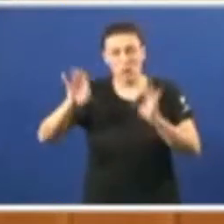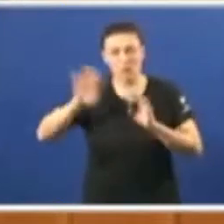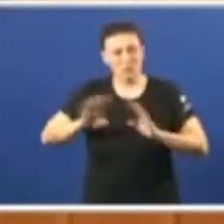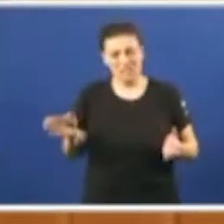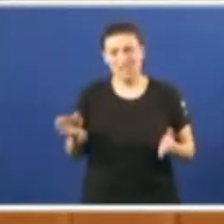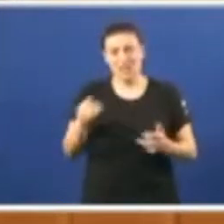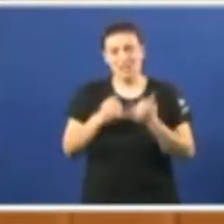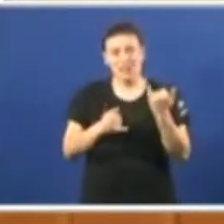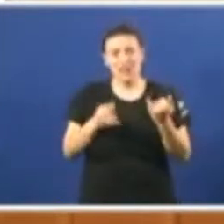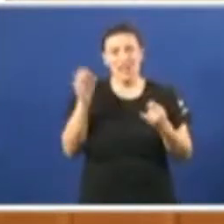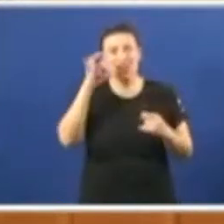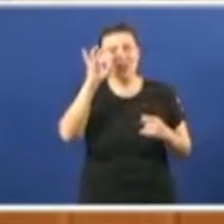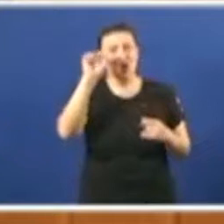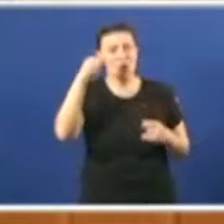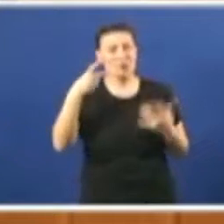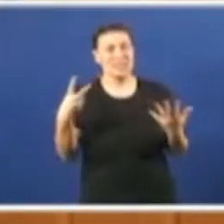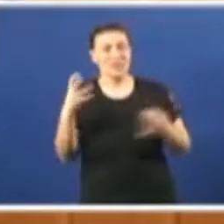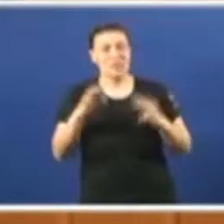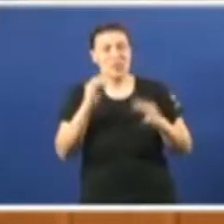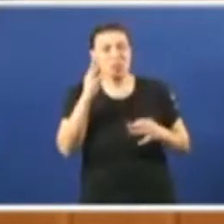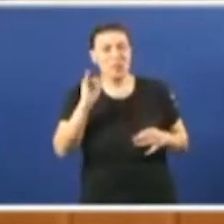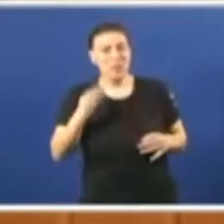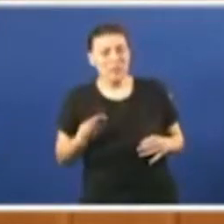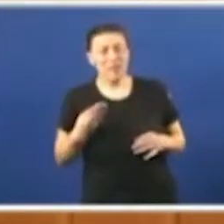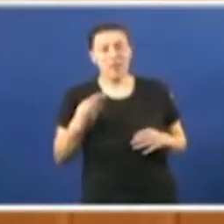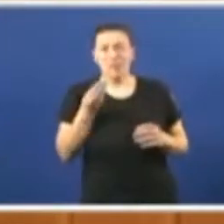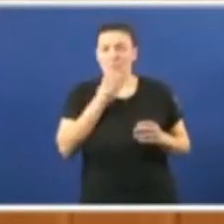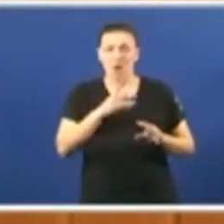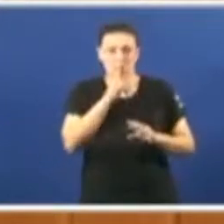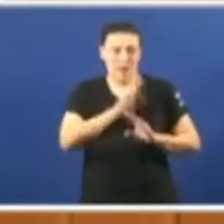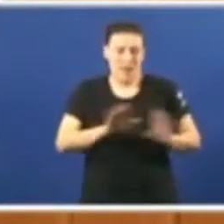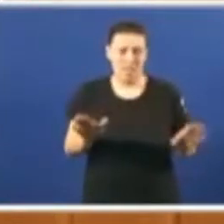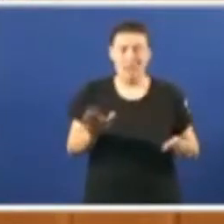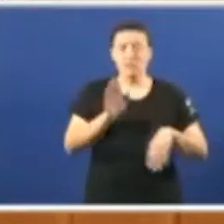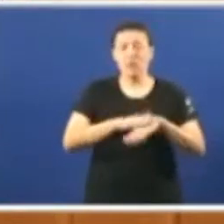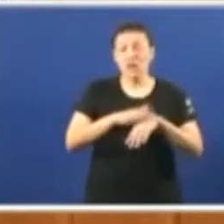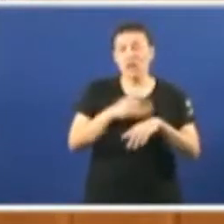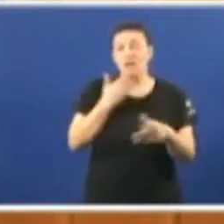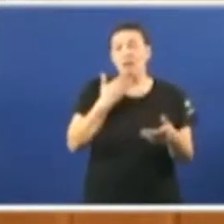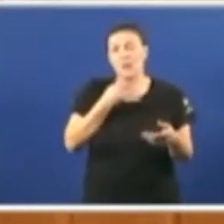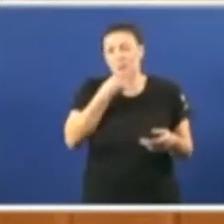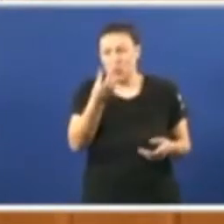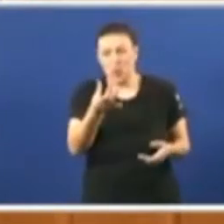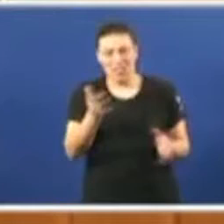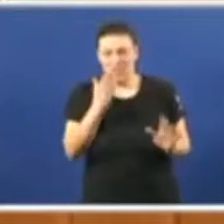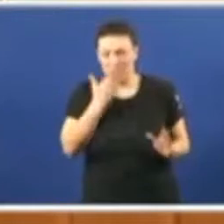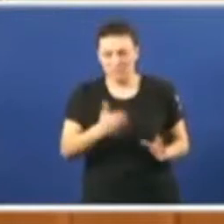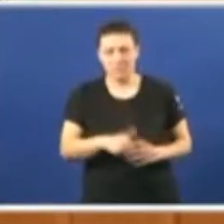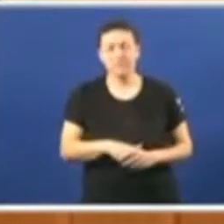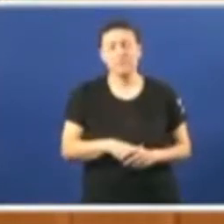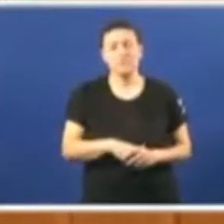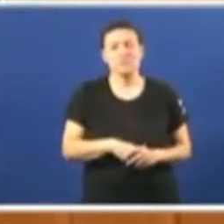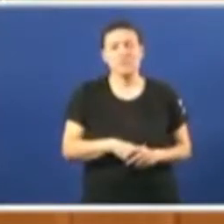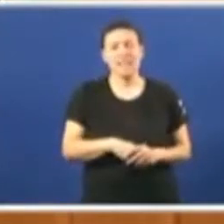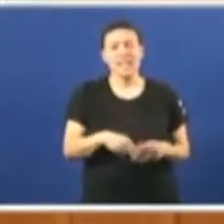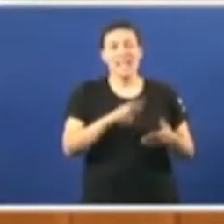0,04%. Do lonxe que está esta cifra do 0,7% do PIB, mellor nin comentar nada, porque a distancia avergoña a calquera. De como